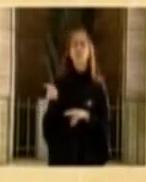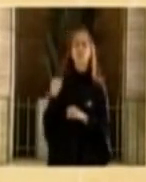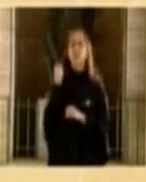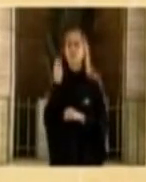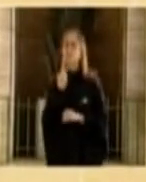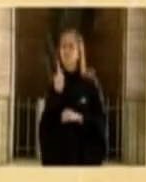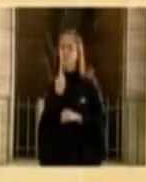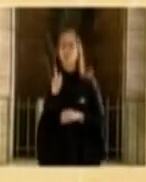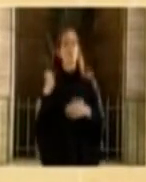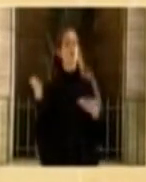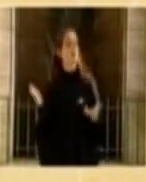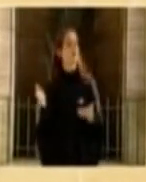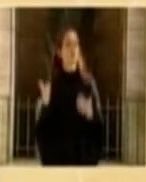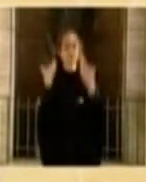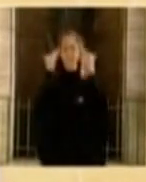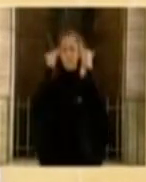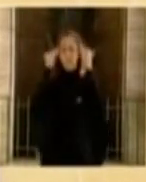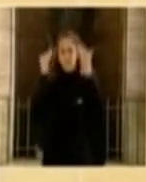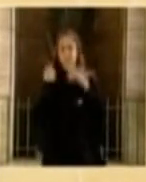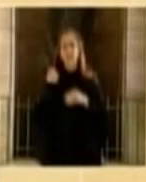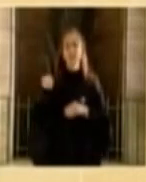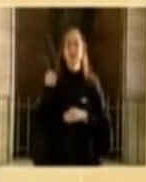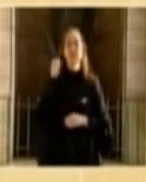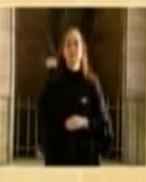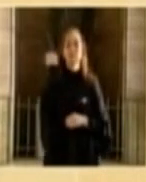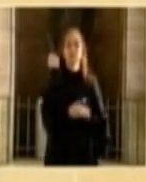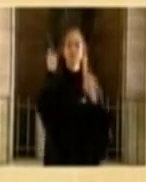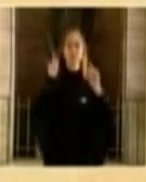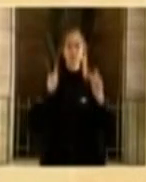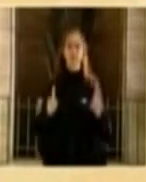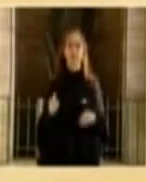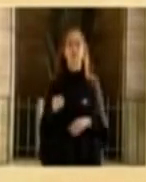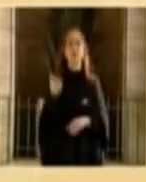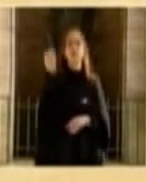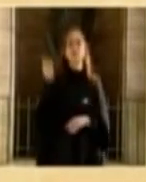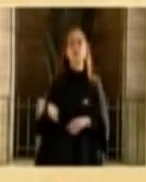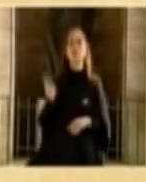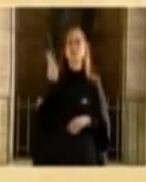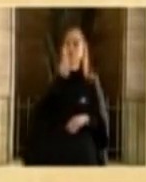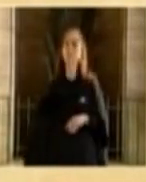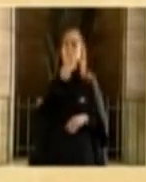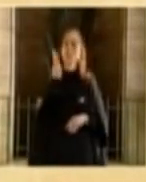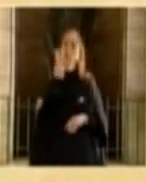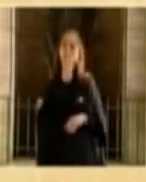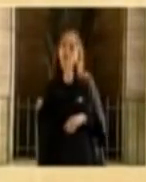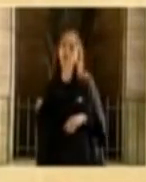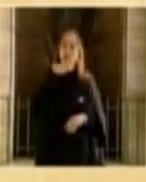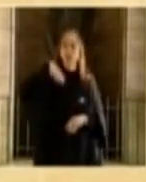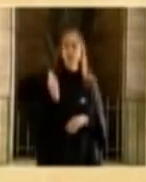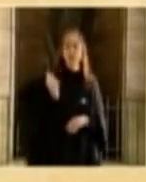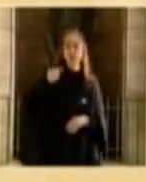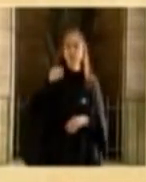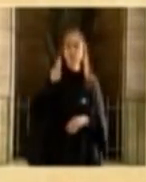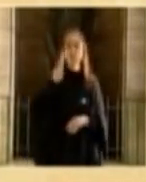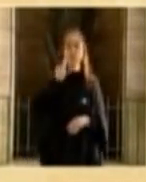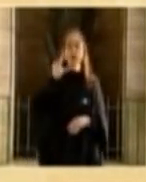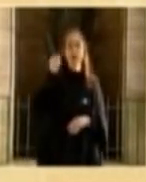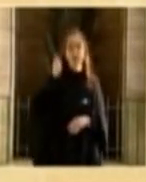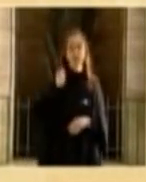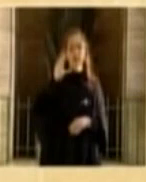la honremos, que la pongamos en su justo lugar. Esa mujer se llamó María